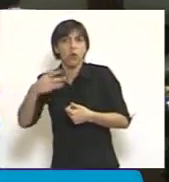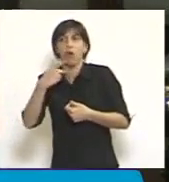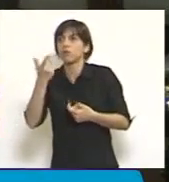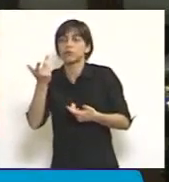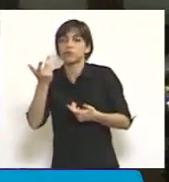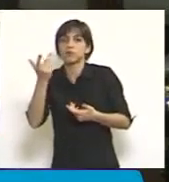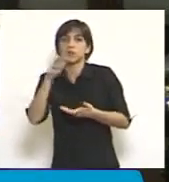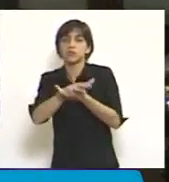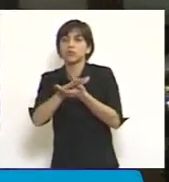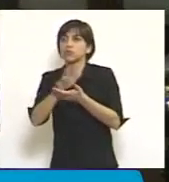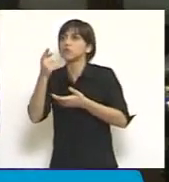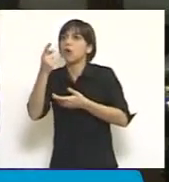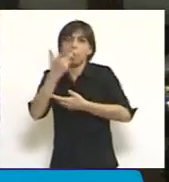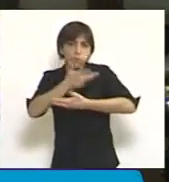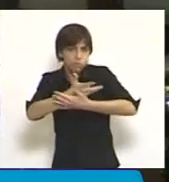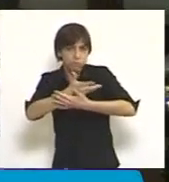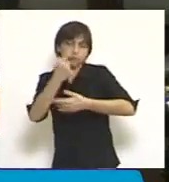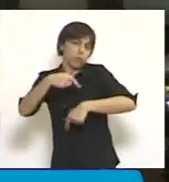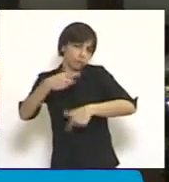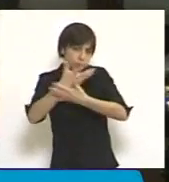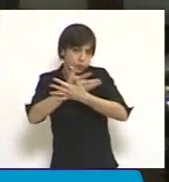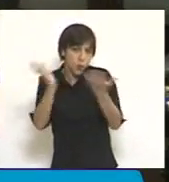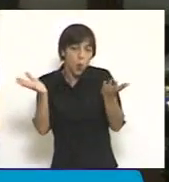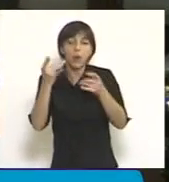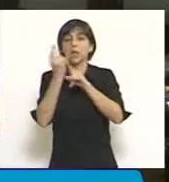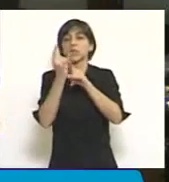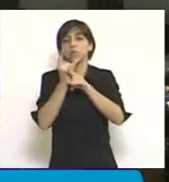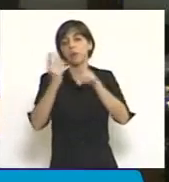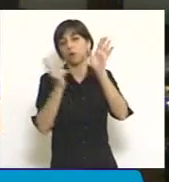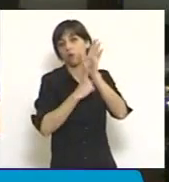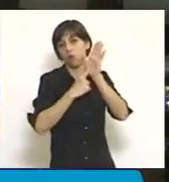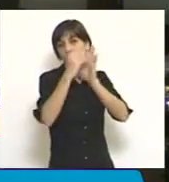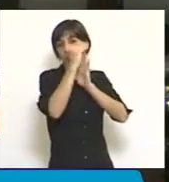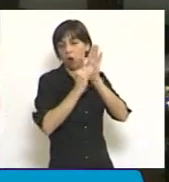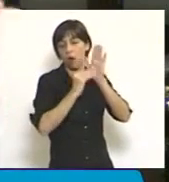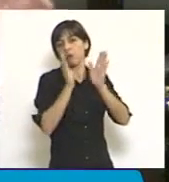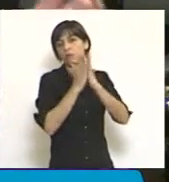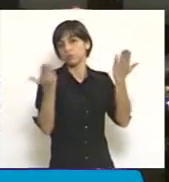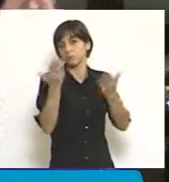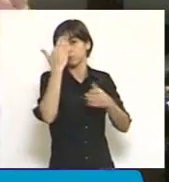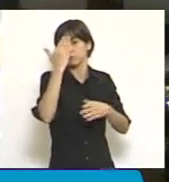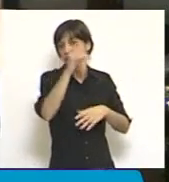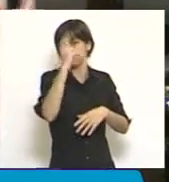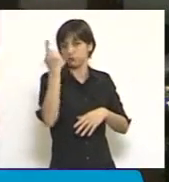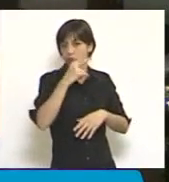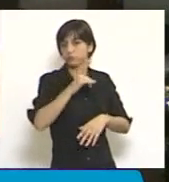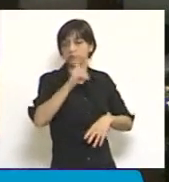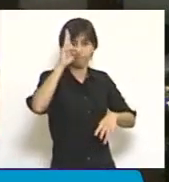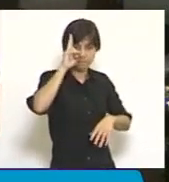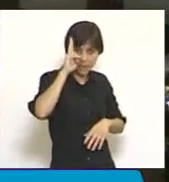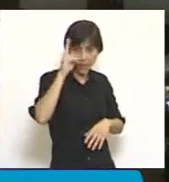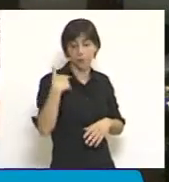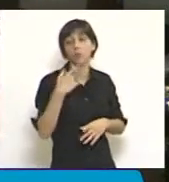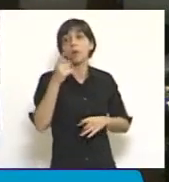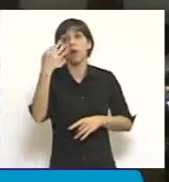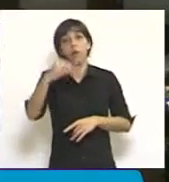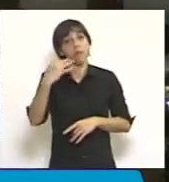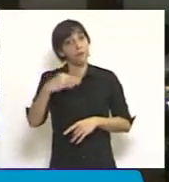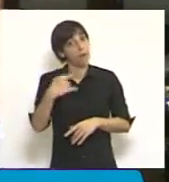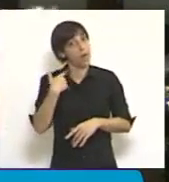para que el desempeño de esa tarea tan trascendente que se le asigna a los fiscales, que es la titularidad de la acción